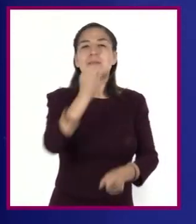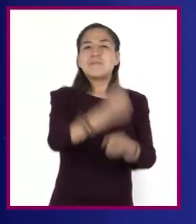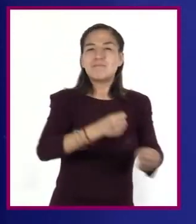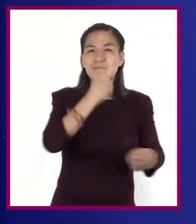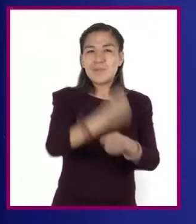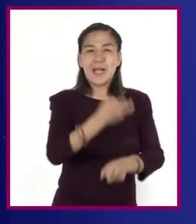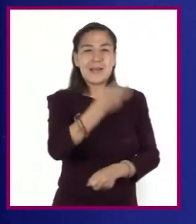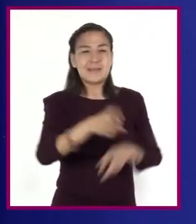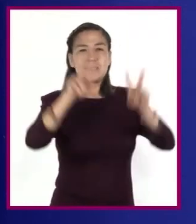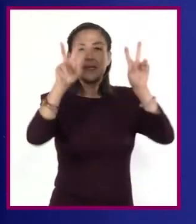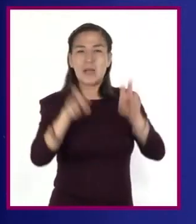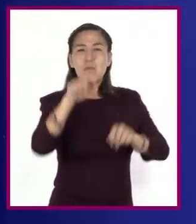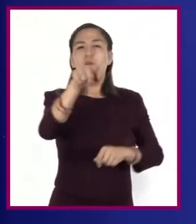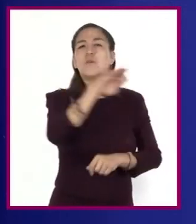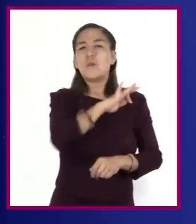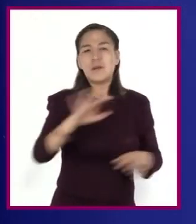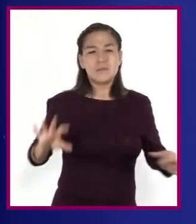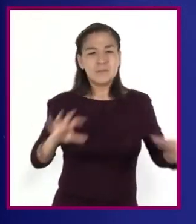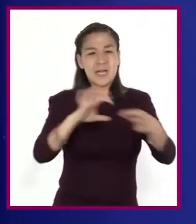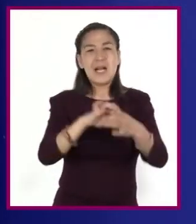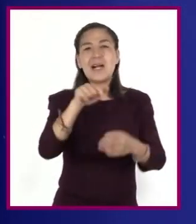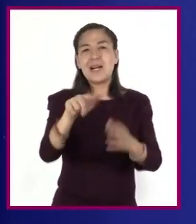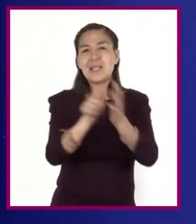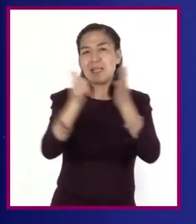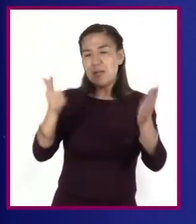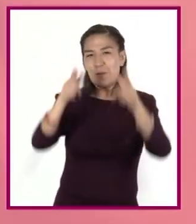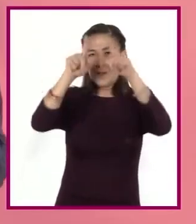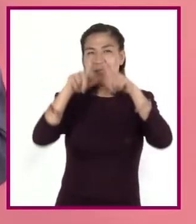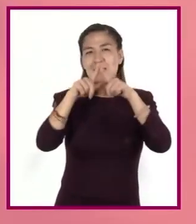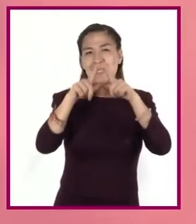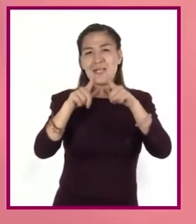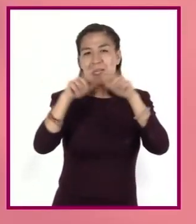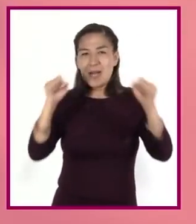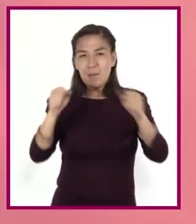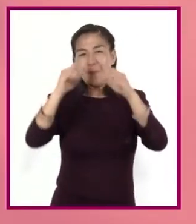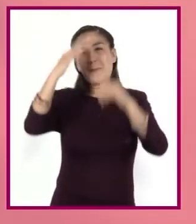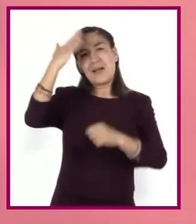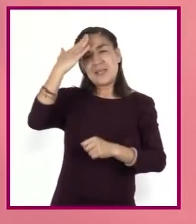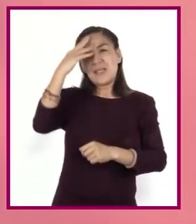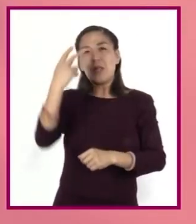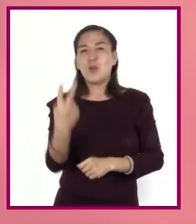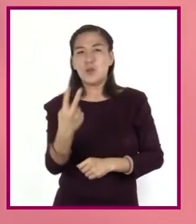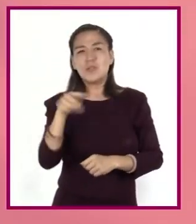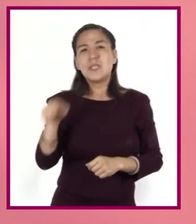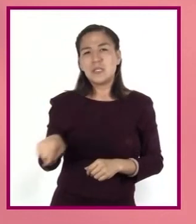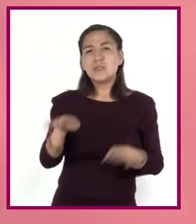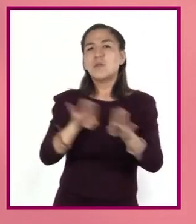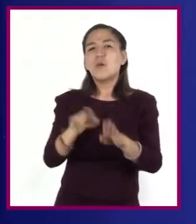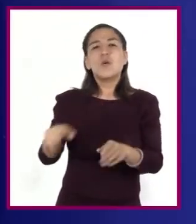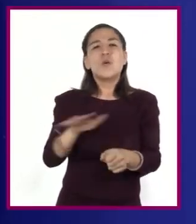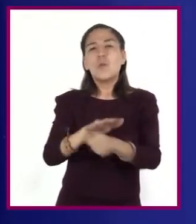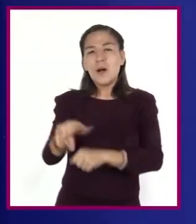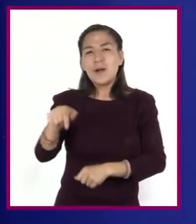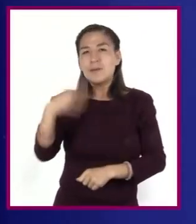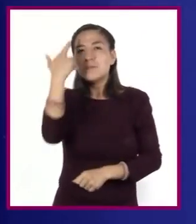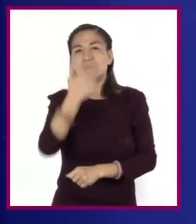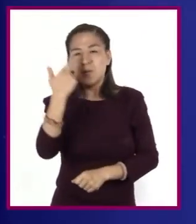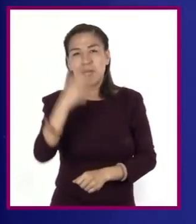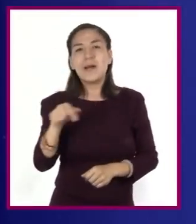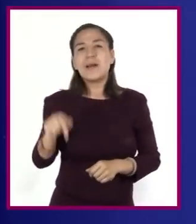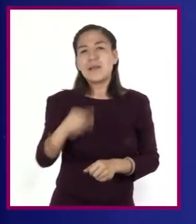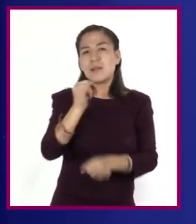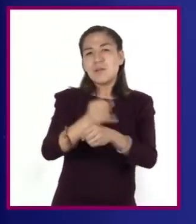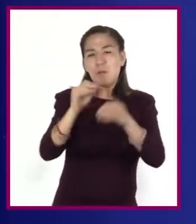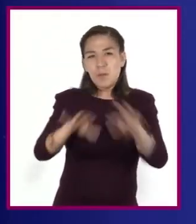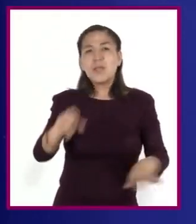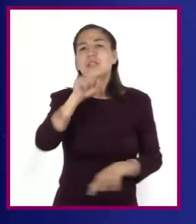este tema, se apoyen en su libro de lengua materna 2. Busquen el aprendizaje esperado, analicen la información